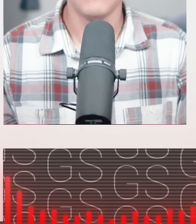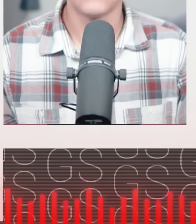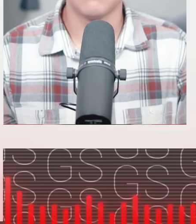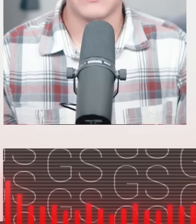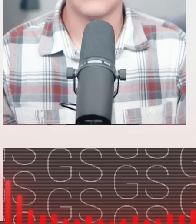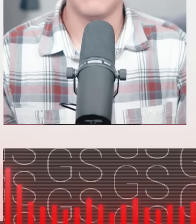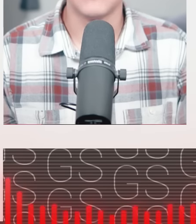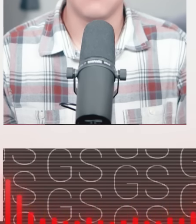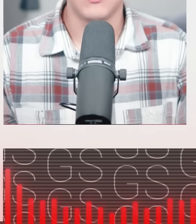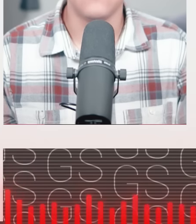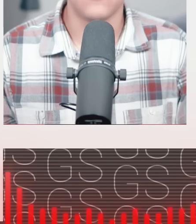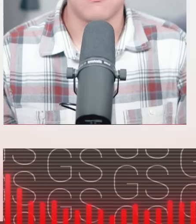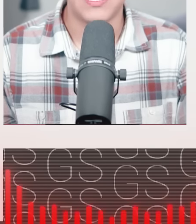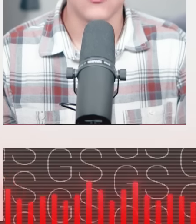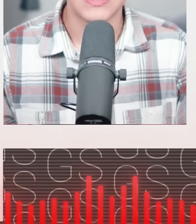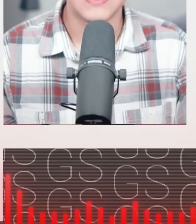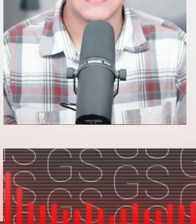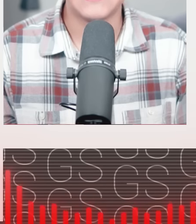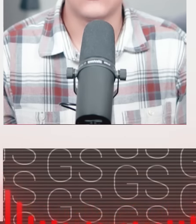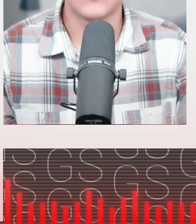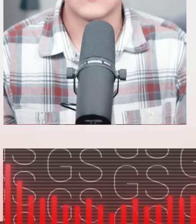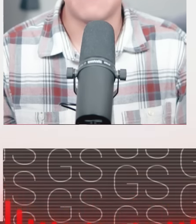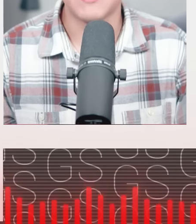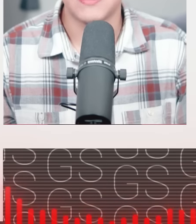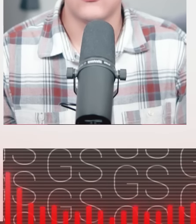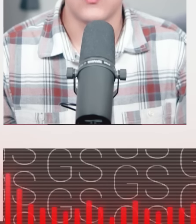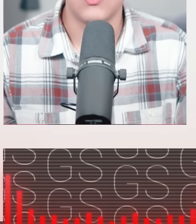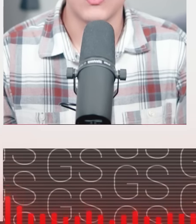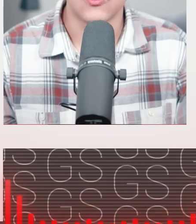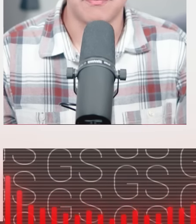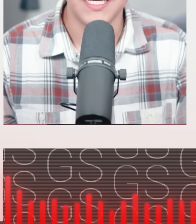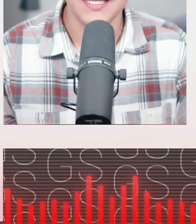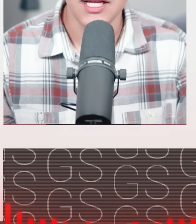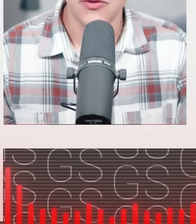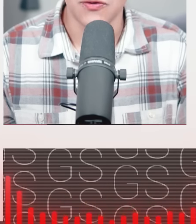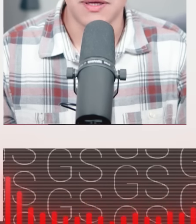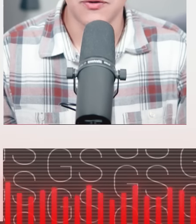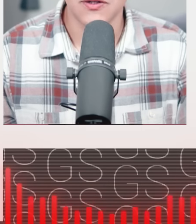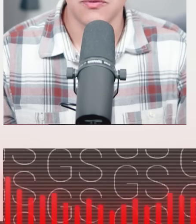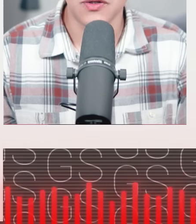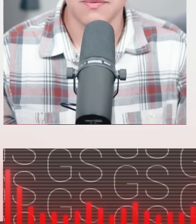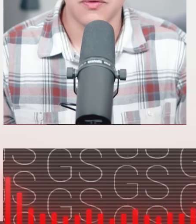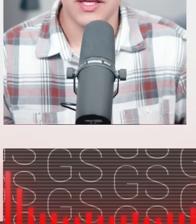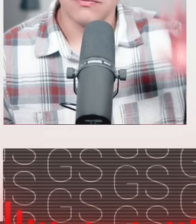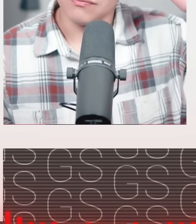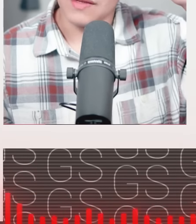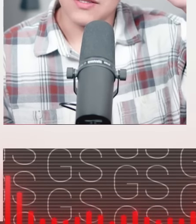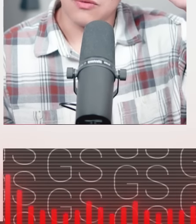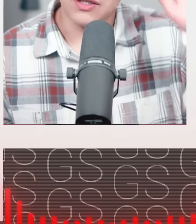sus amigos para que también estén bien informados acerca de lo que está pasando en nuestro país. Nos vemos en un próximo video. Hasta luego.